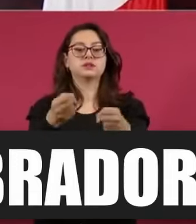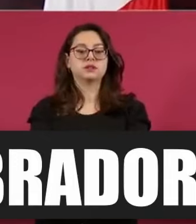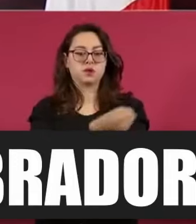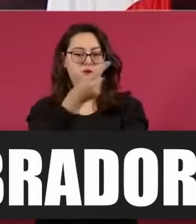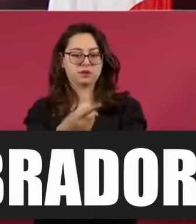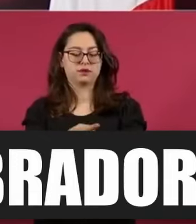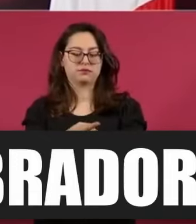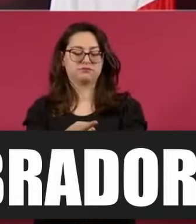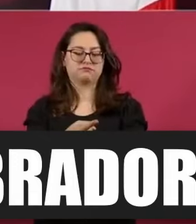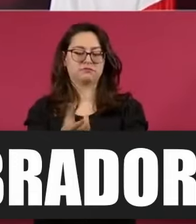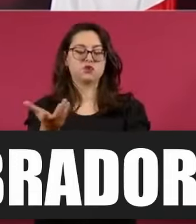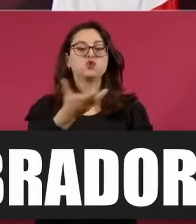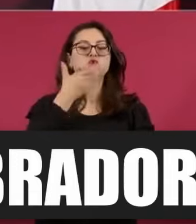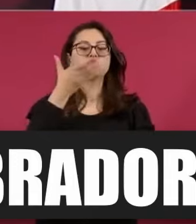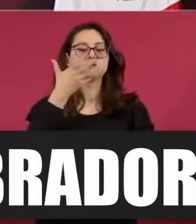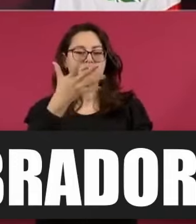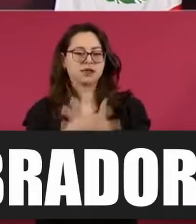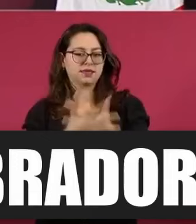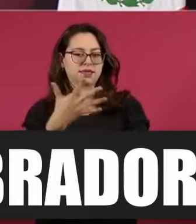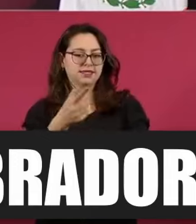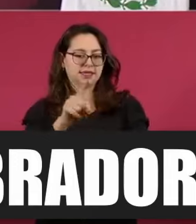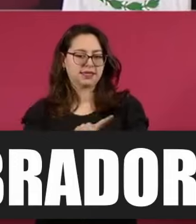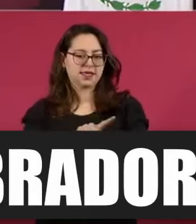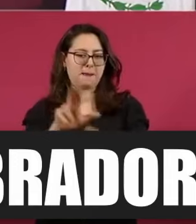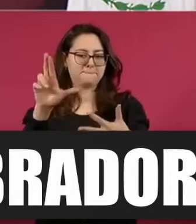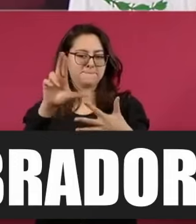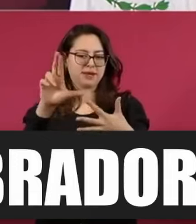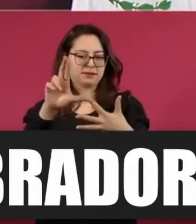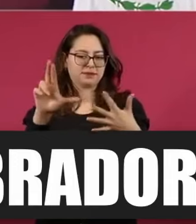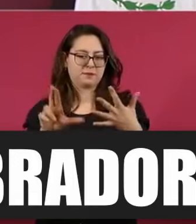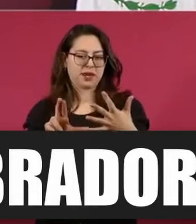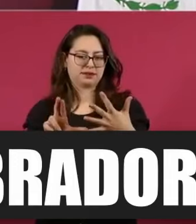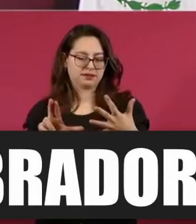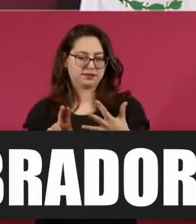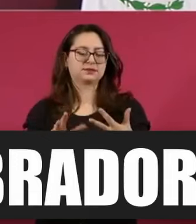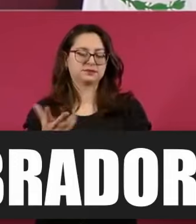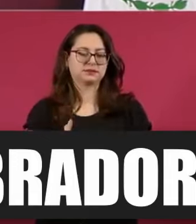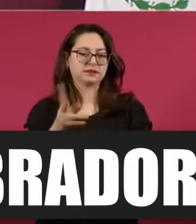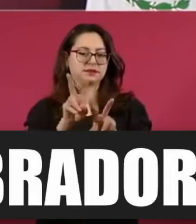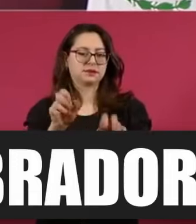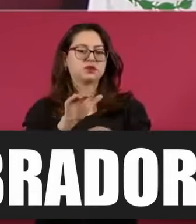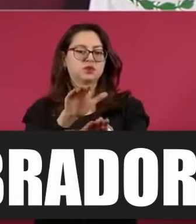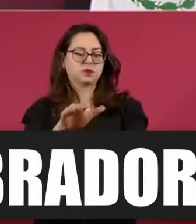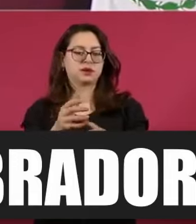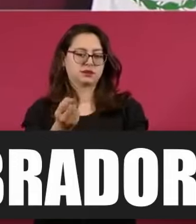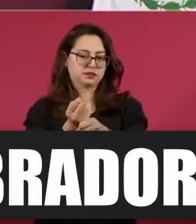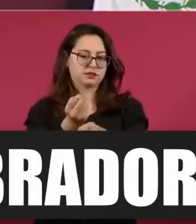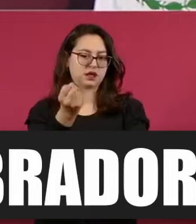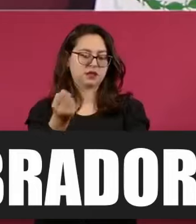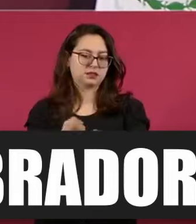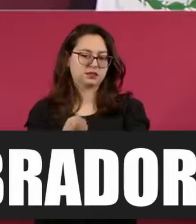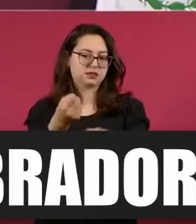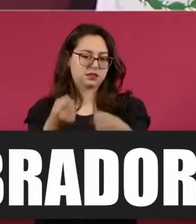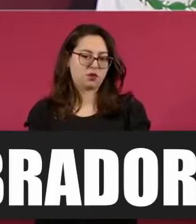como lo hacemos cada 15 días, los martes, y al mismo tiempo